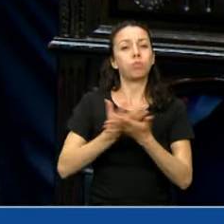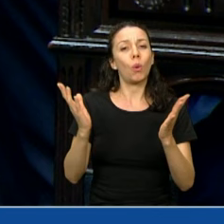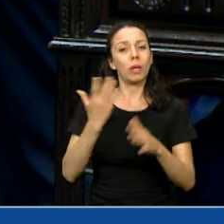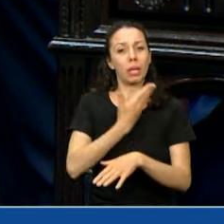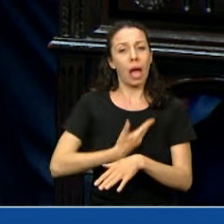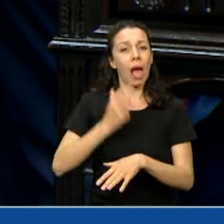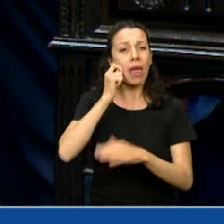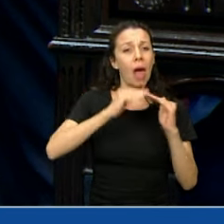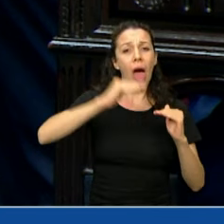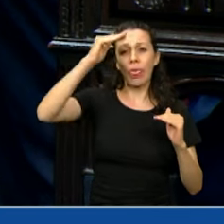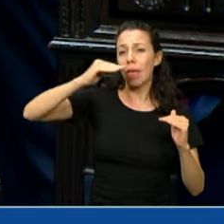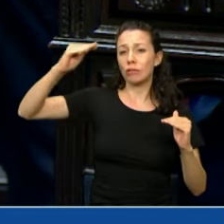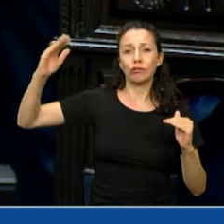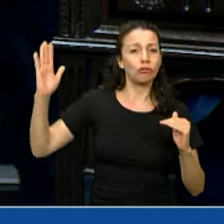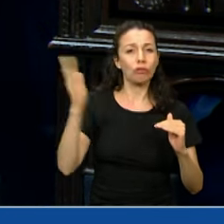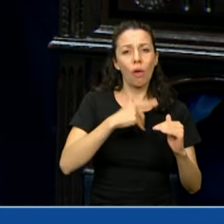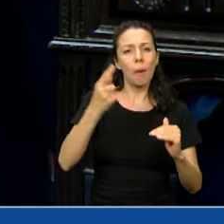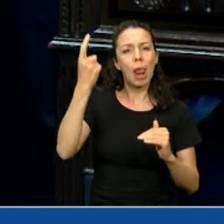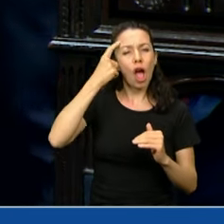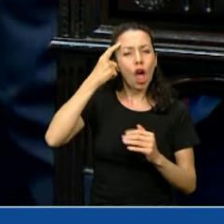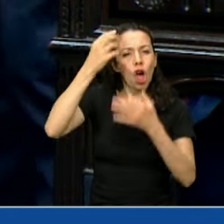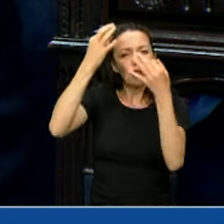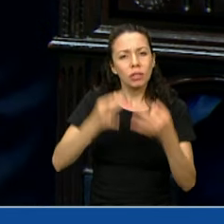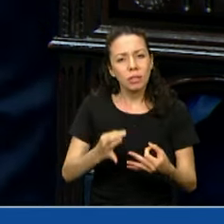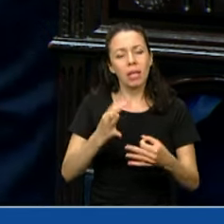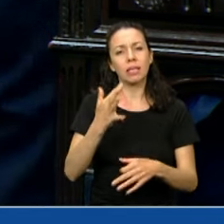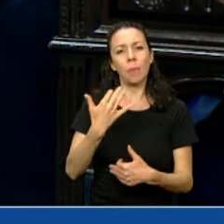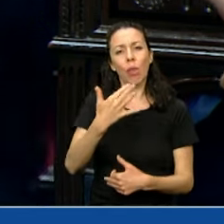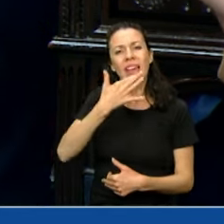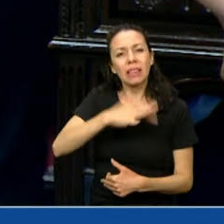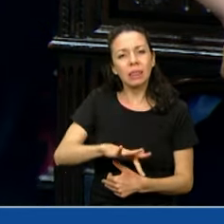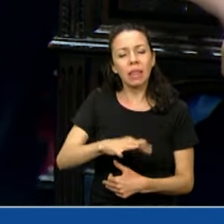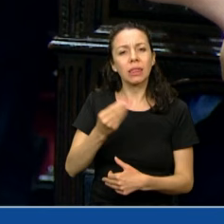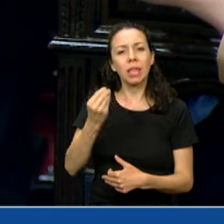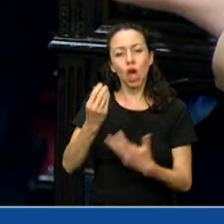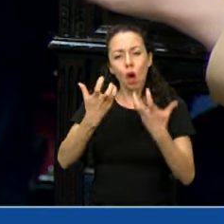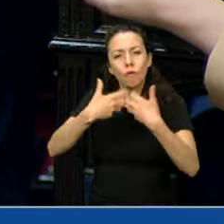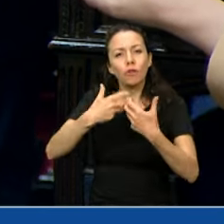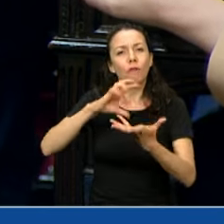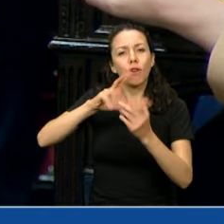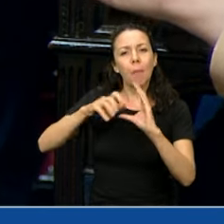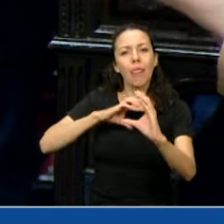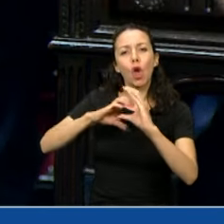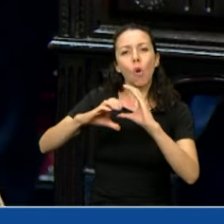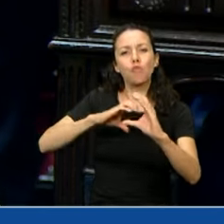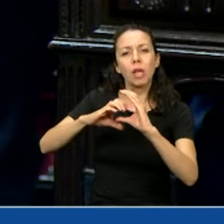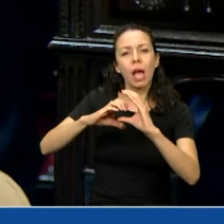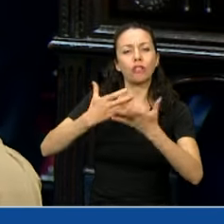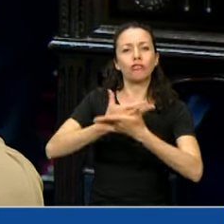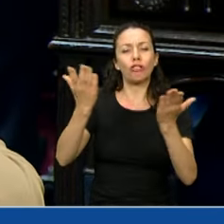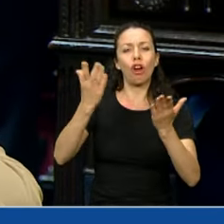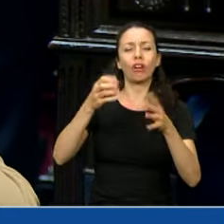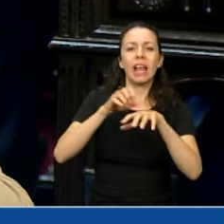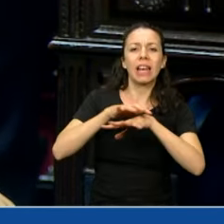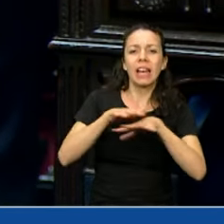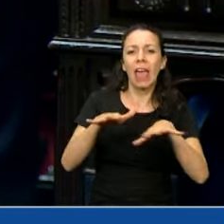grupos etarios para concientizar y entender Cómo funciona la comunicación pública tanto en redes